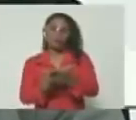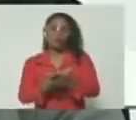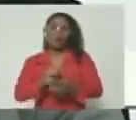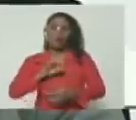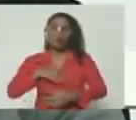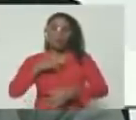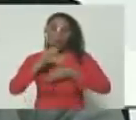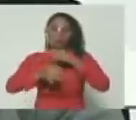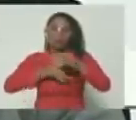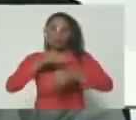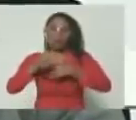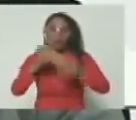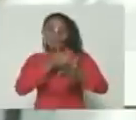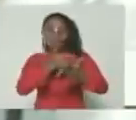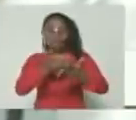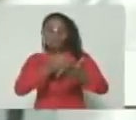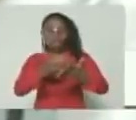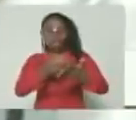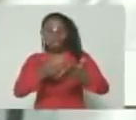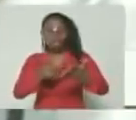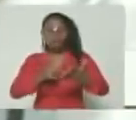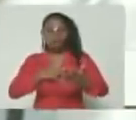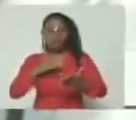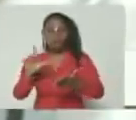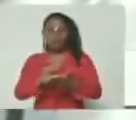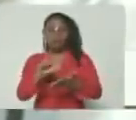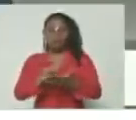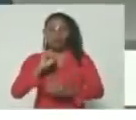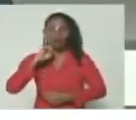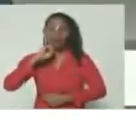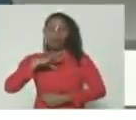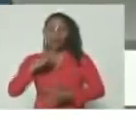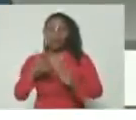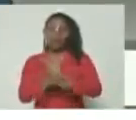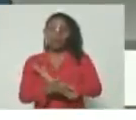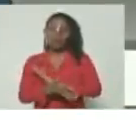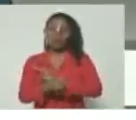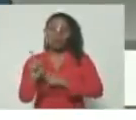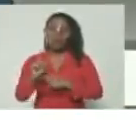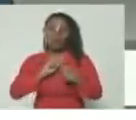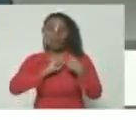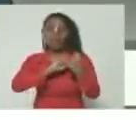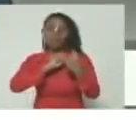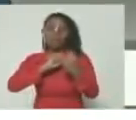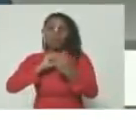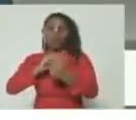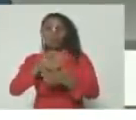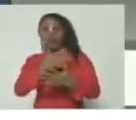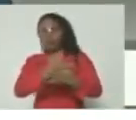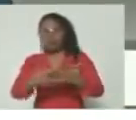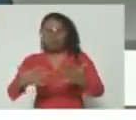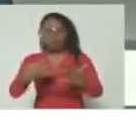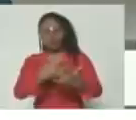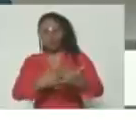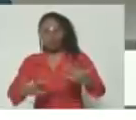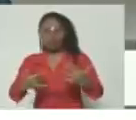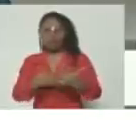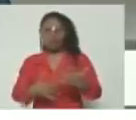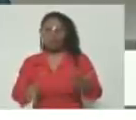escribir varios tomos de una historia de diálogos, diálogos y diálogos,